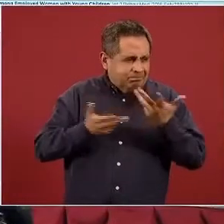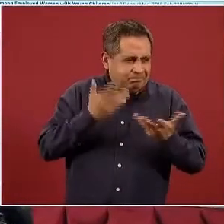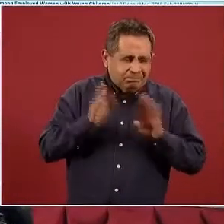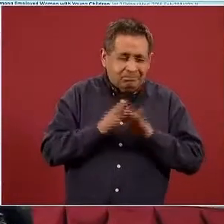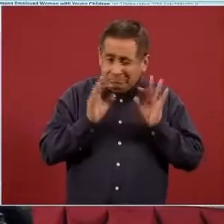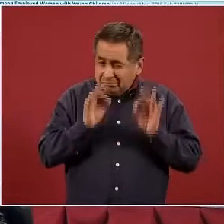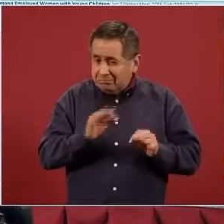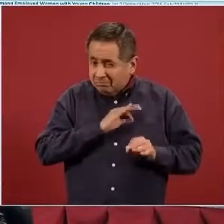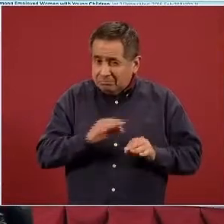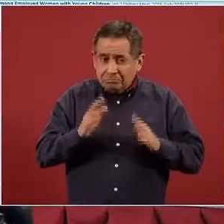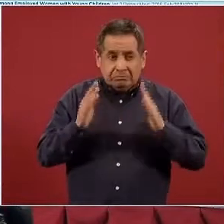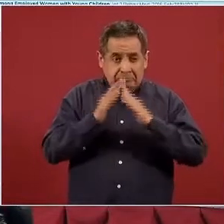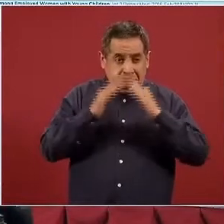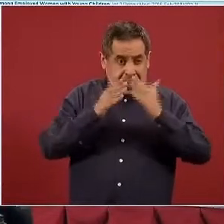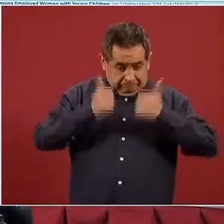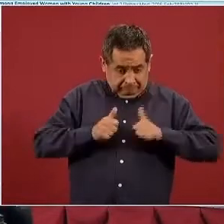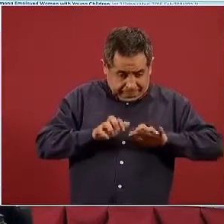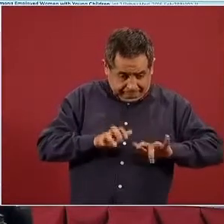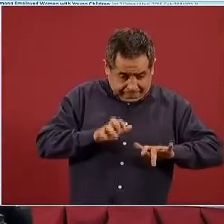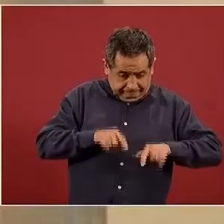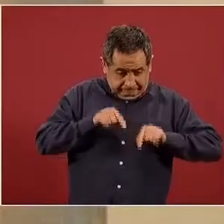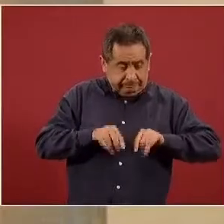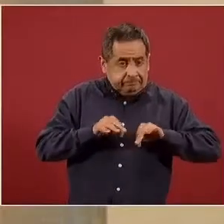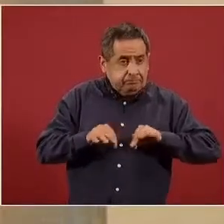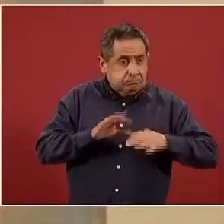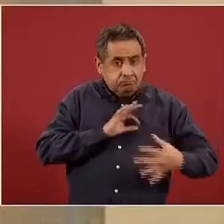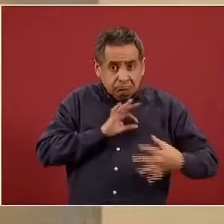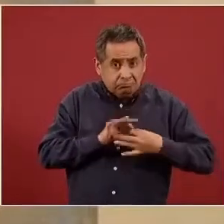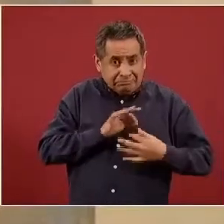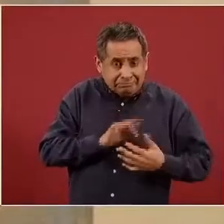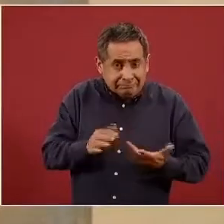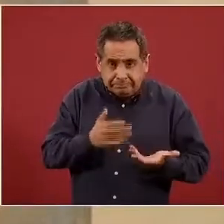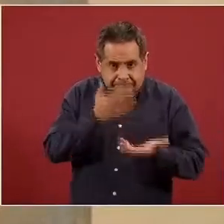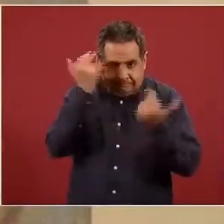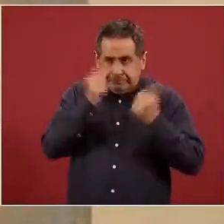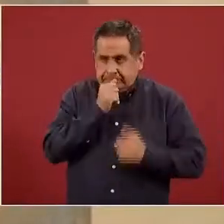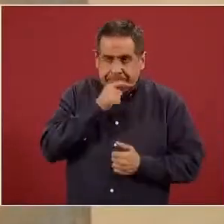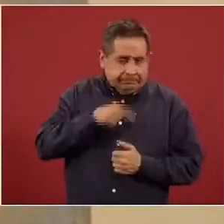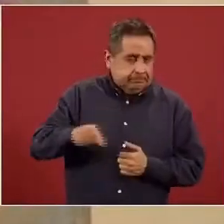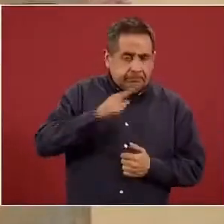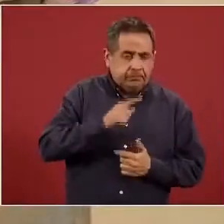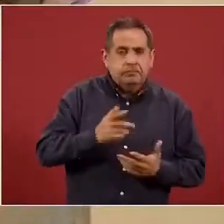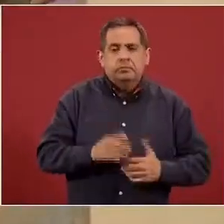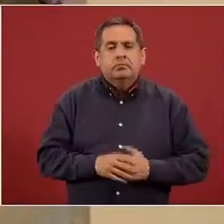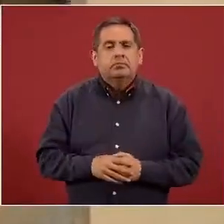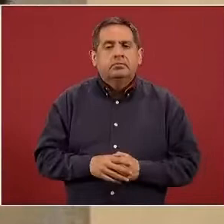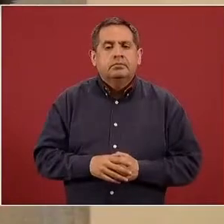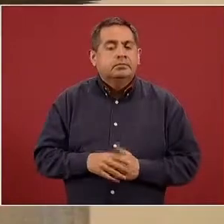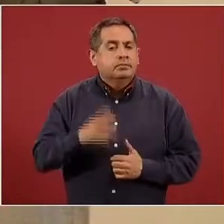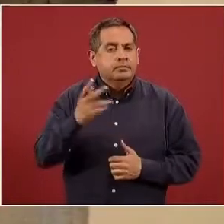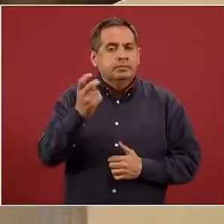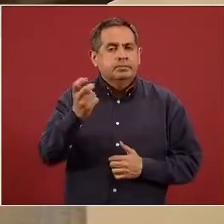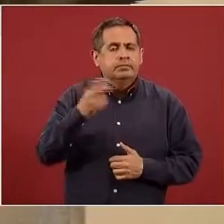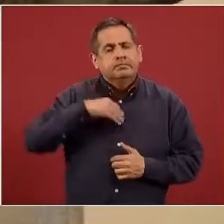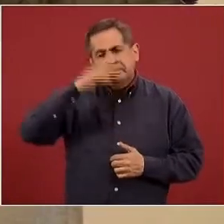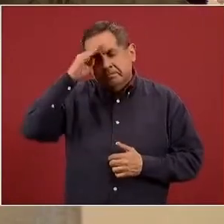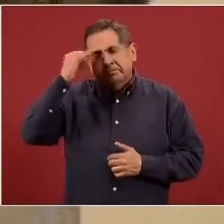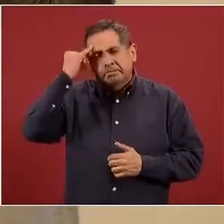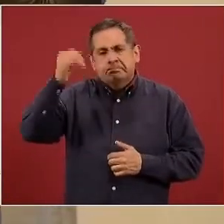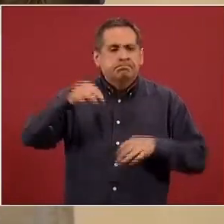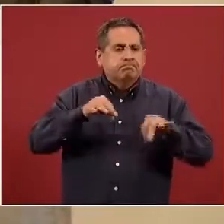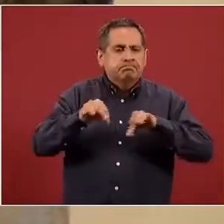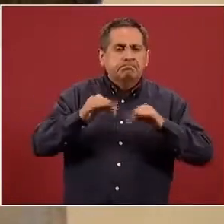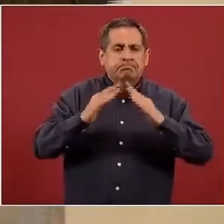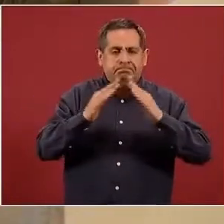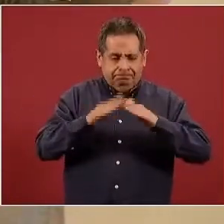llegar a poner esta pequeña medida tan sencilla, ¿no? Entonces, por este lado del trabajo a